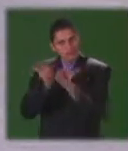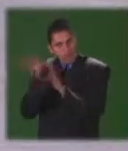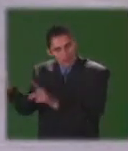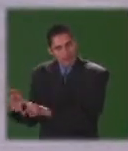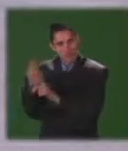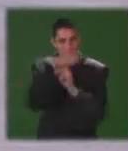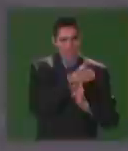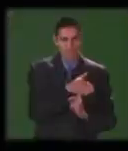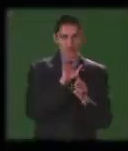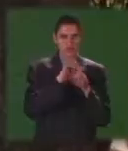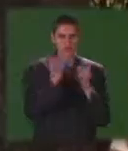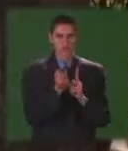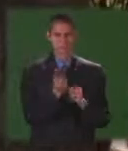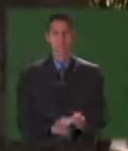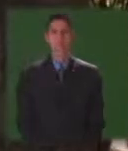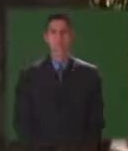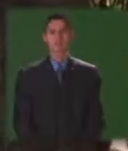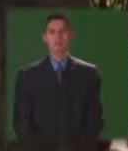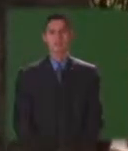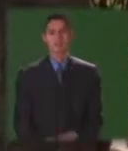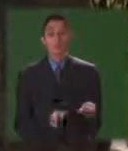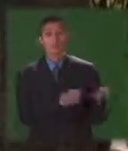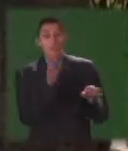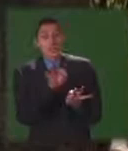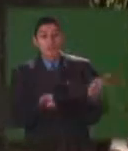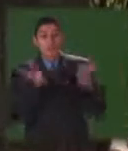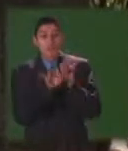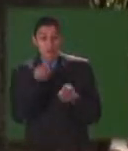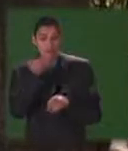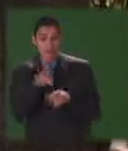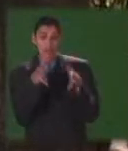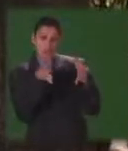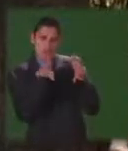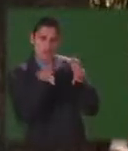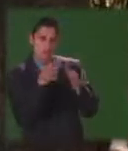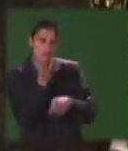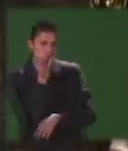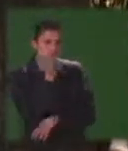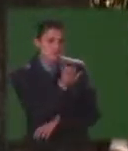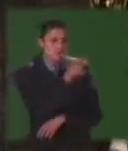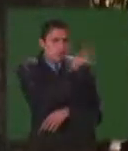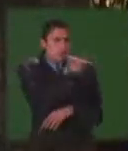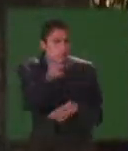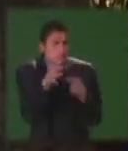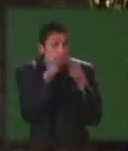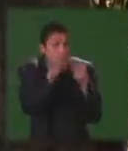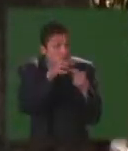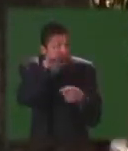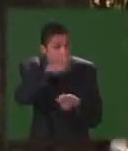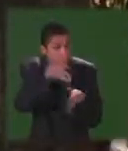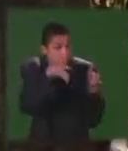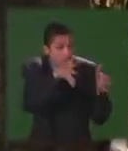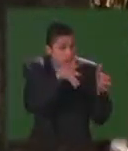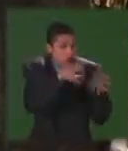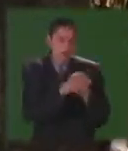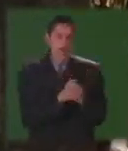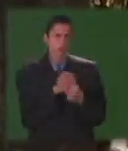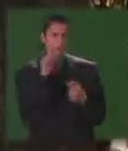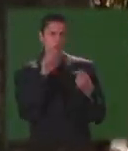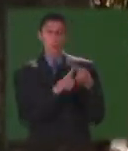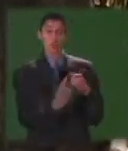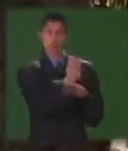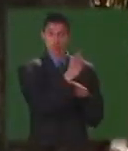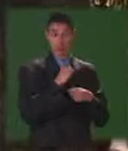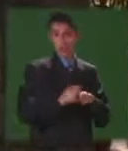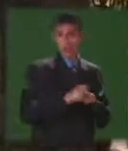tipo de discapacidades. Se considera importante que la educación se interese por las personas con necesidades educativas especiales